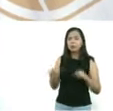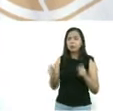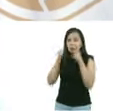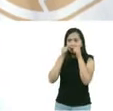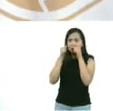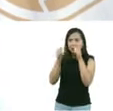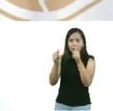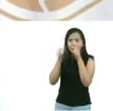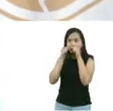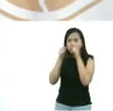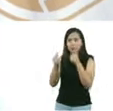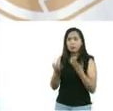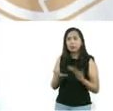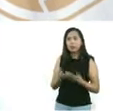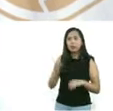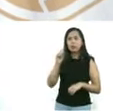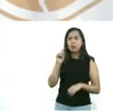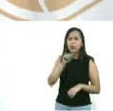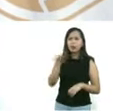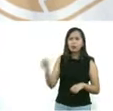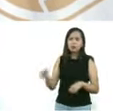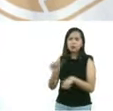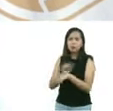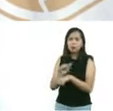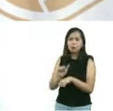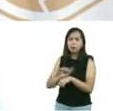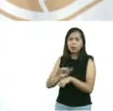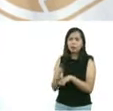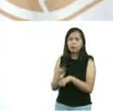esta representación que se realiza.